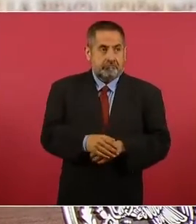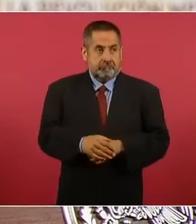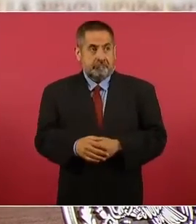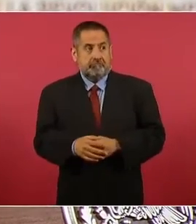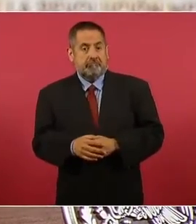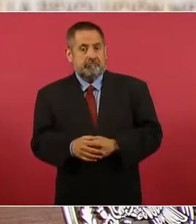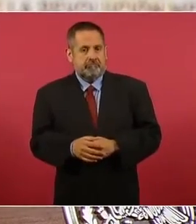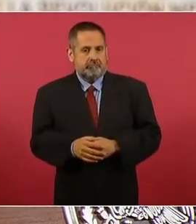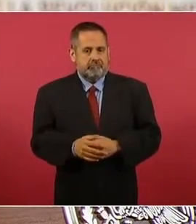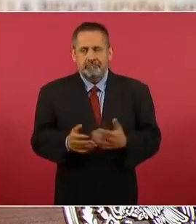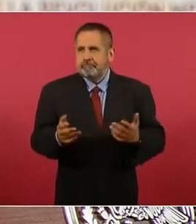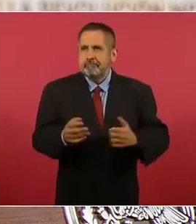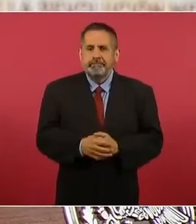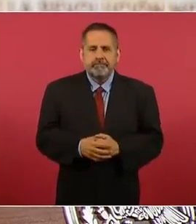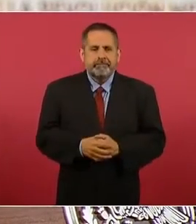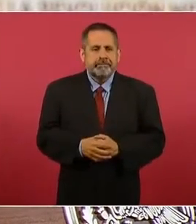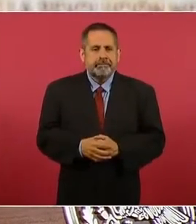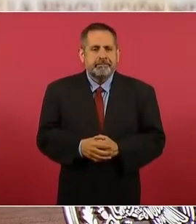Entonces,